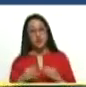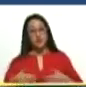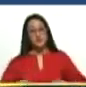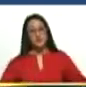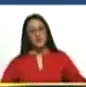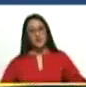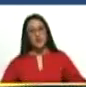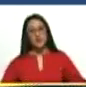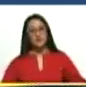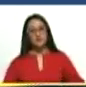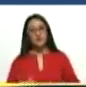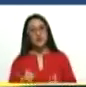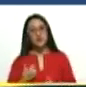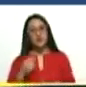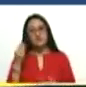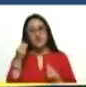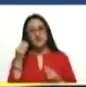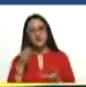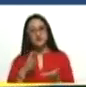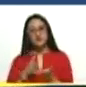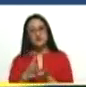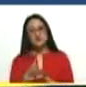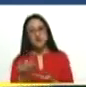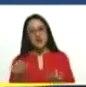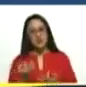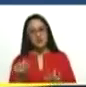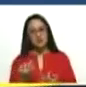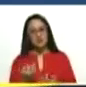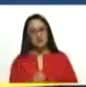Y yo lo creo sinceramente.